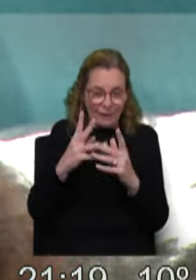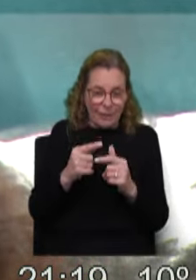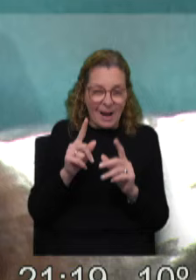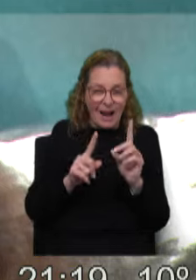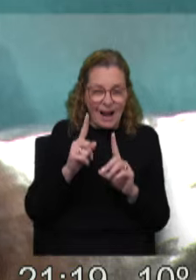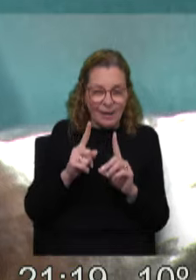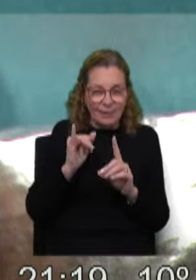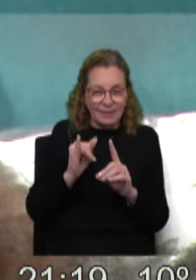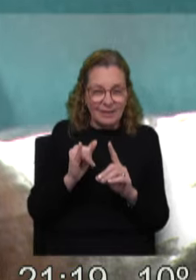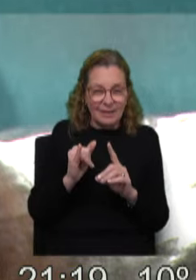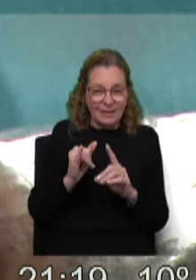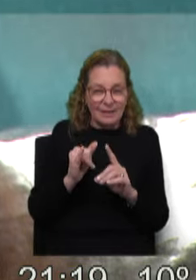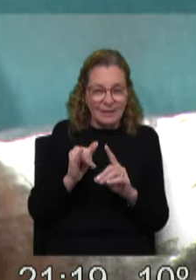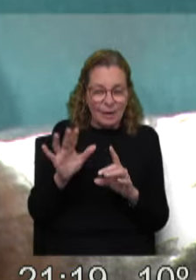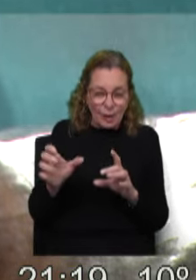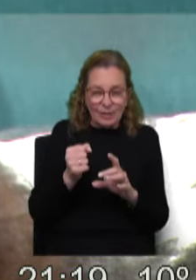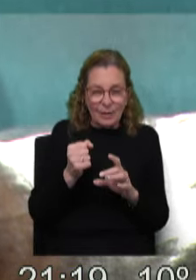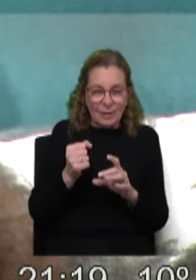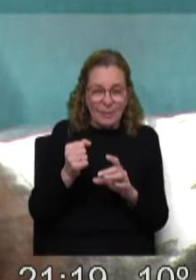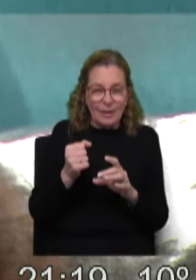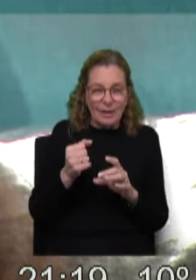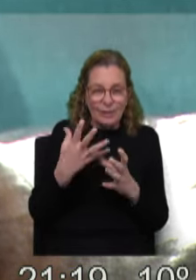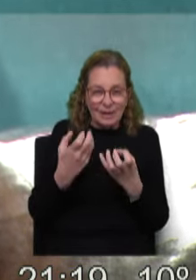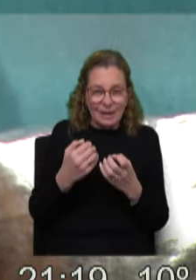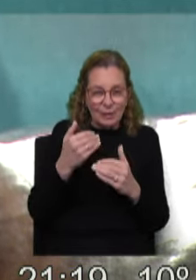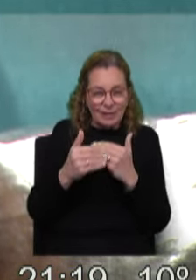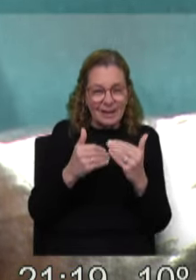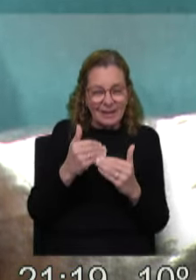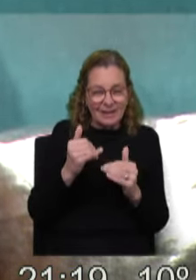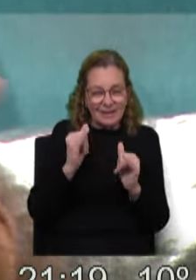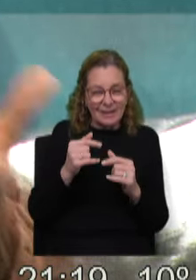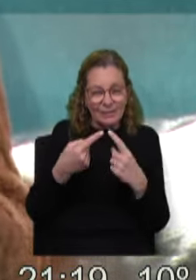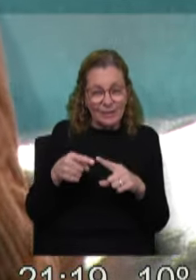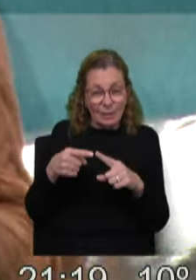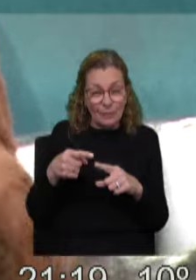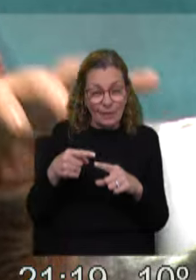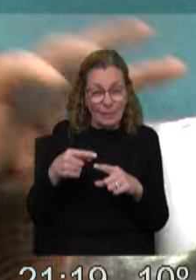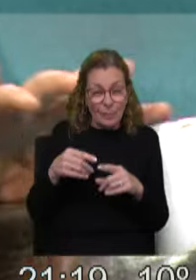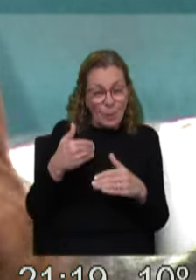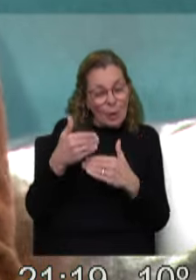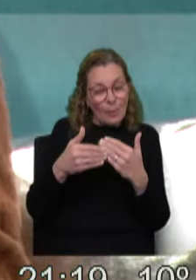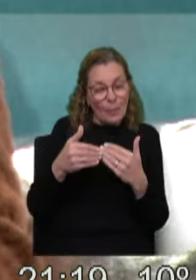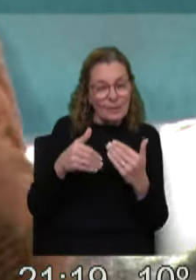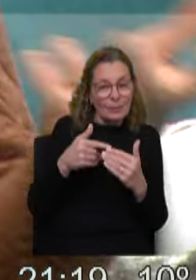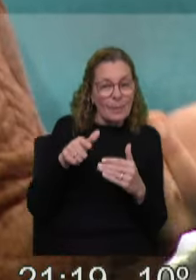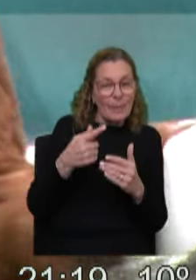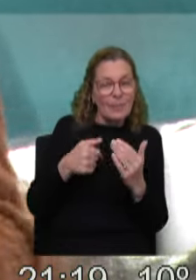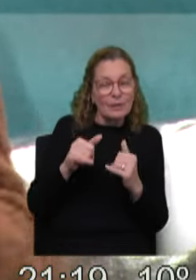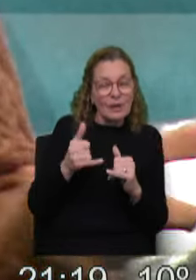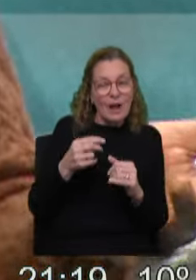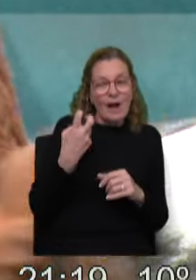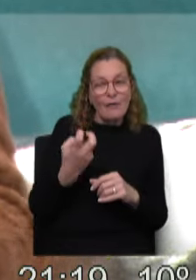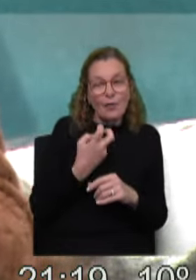algo que creo que lo sigo teniendo o que lo quiero mantener, ¿viste? Y cosas que tengo ahora las fui desarrollando, pero ya estaban ahí. La